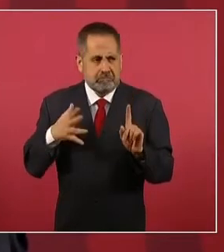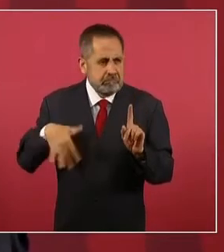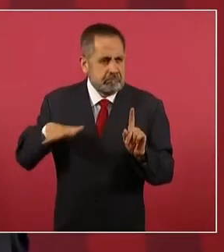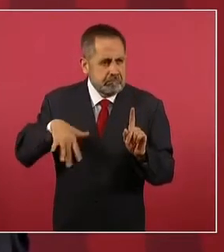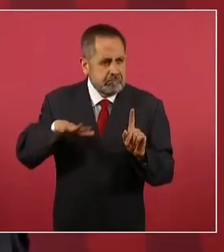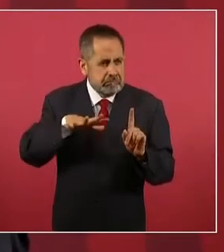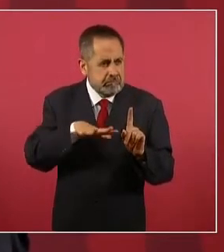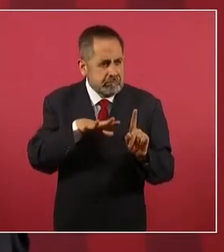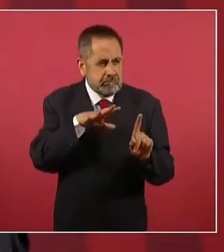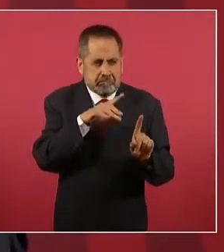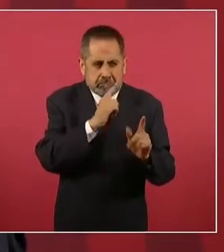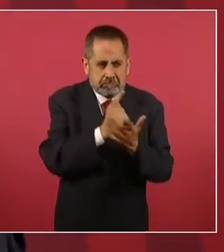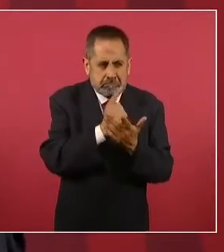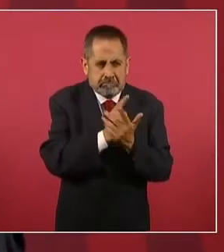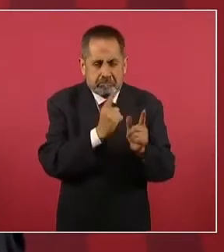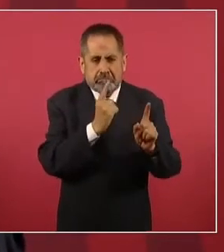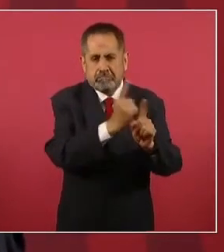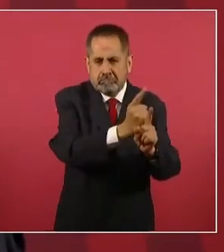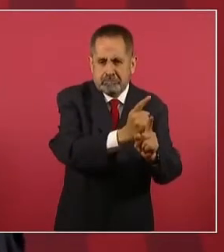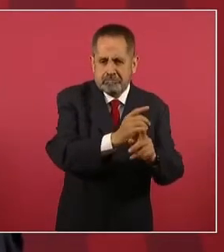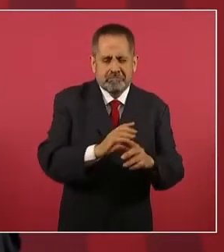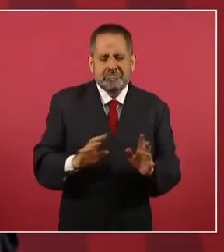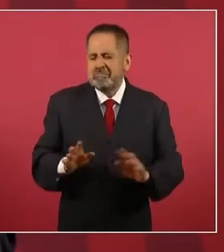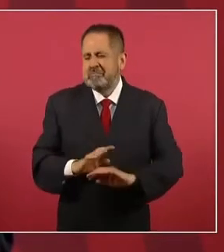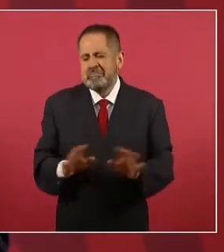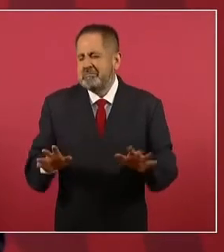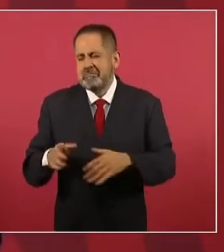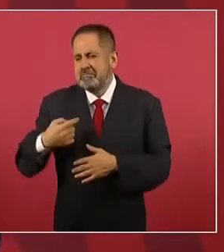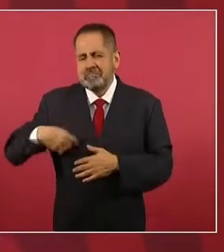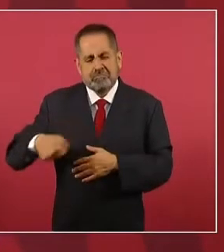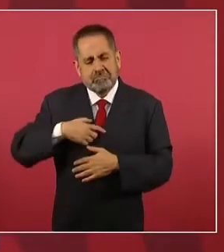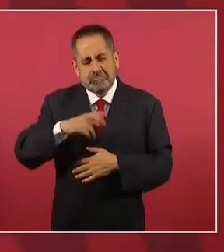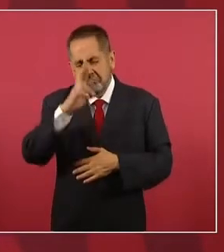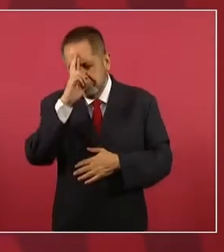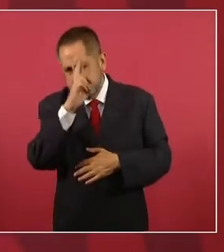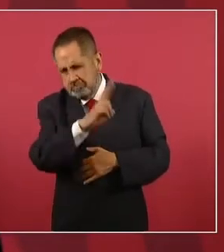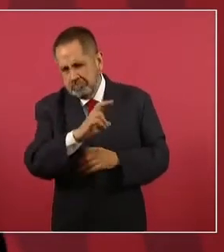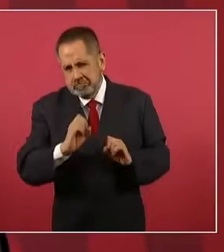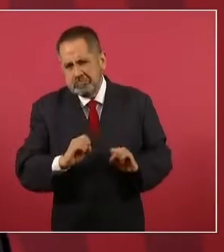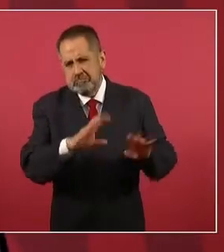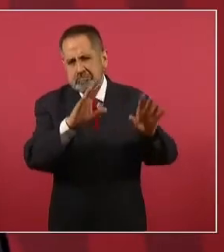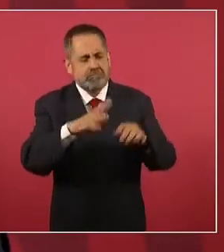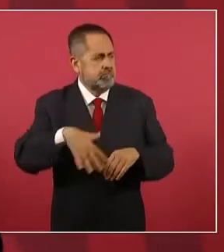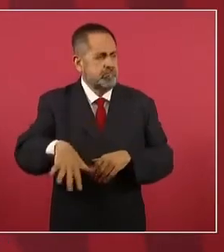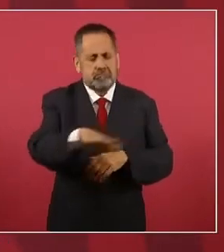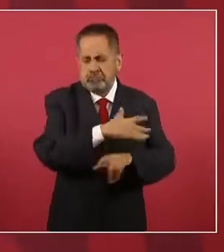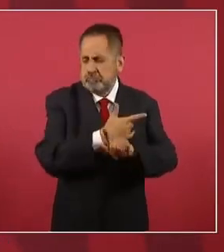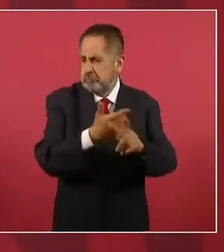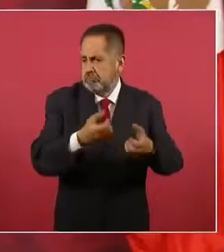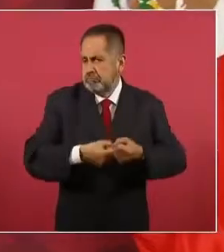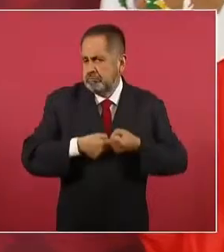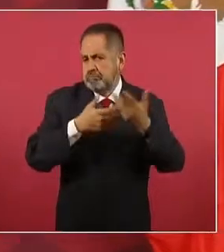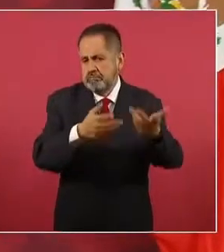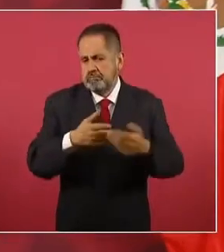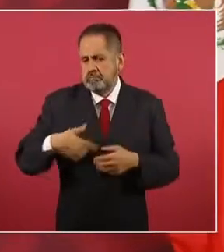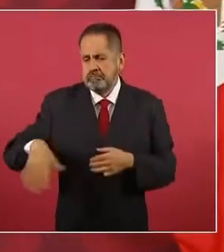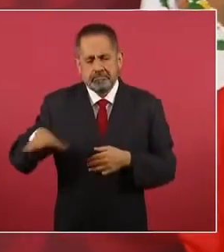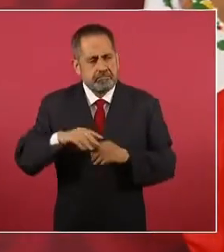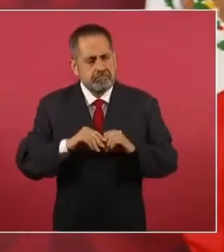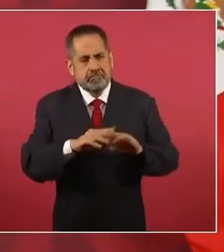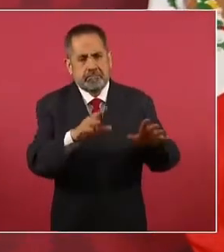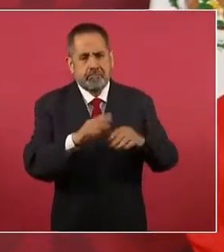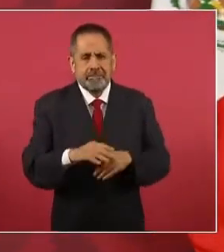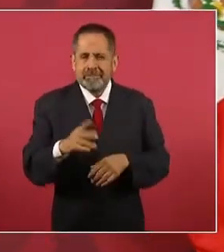perseguido. Nosotros somos respetuosos de la libertad de expresión, de la libertad en general. Desde